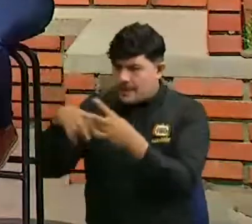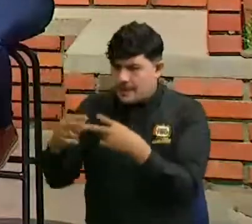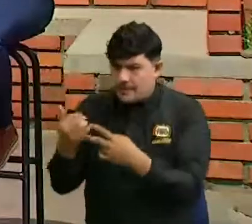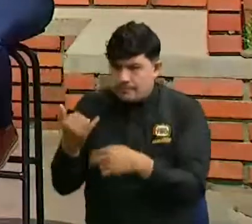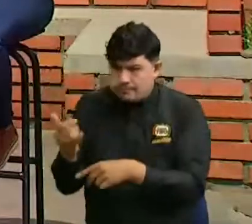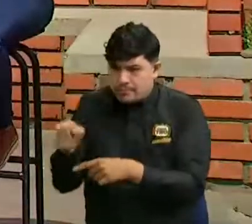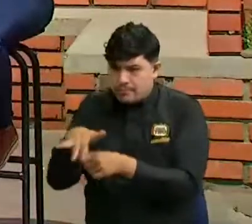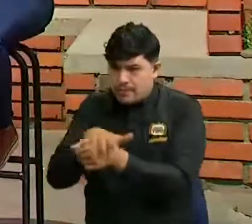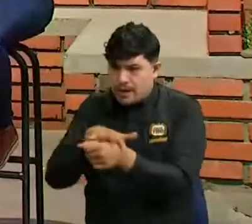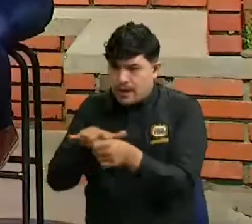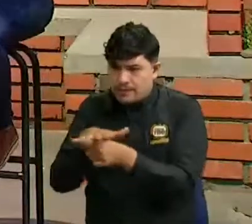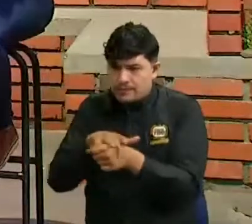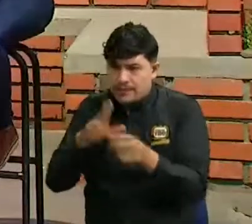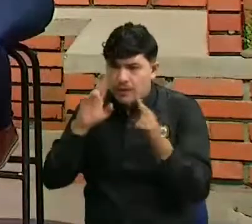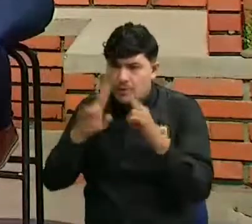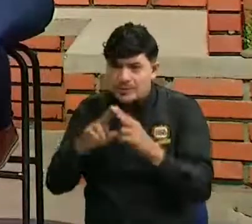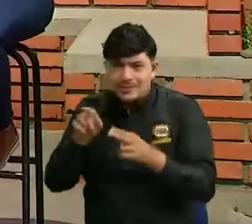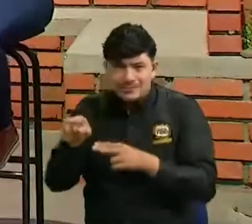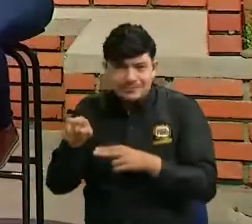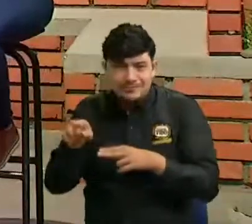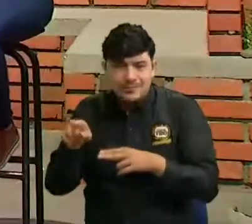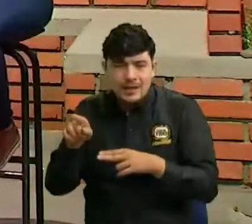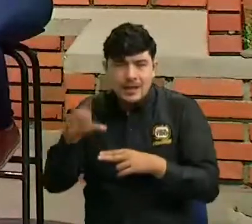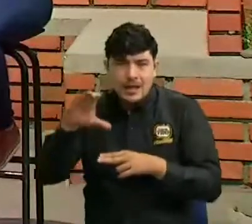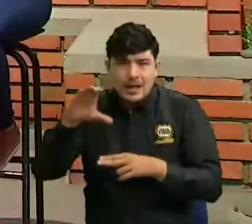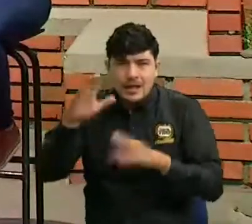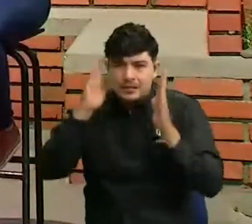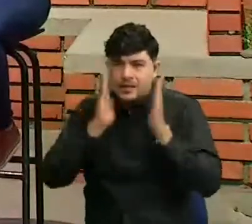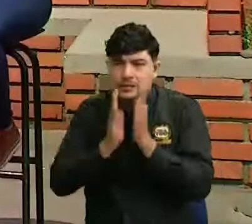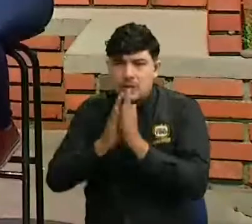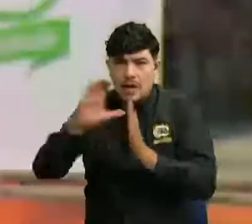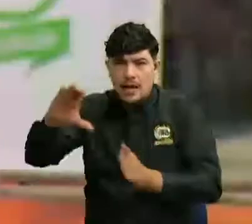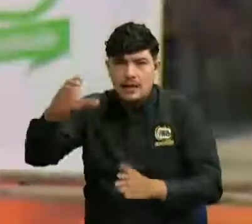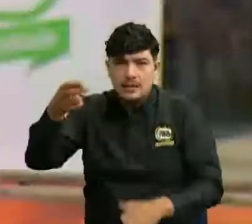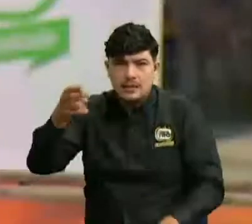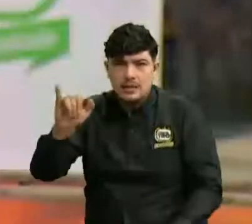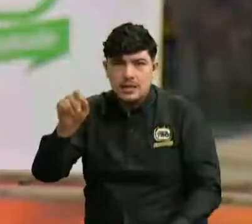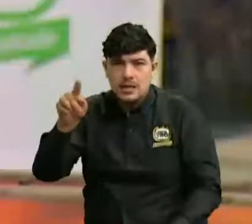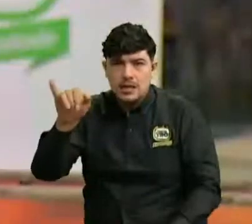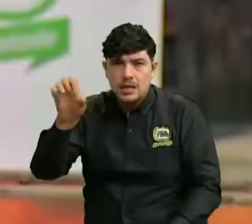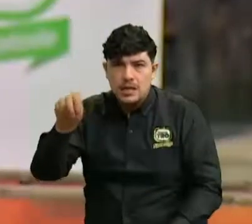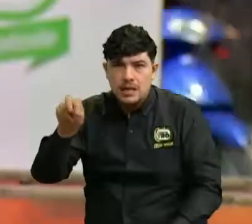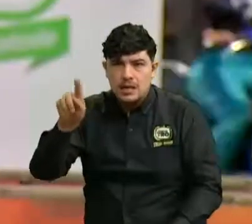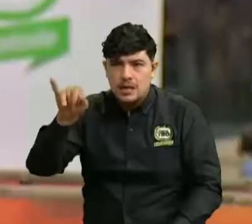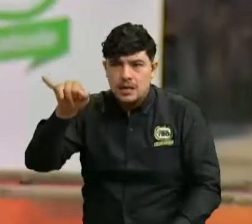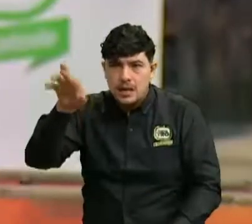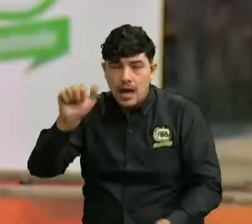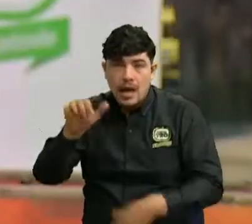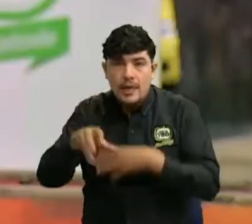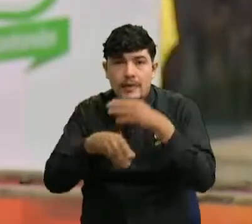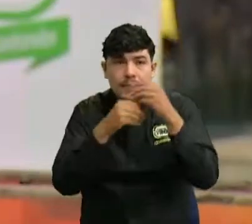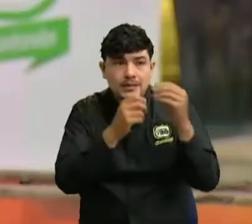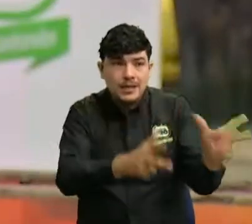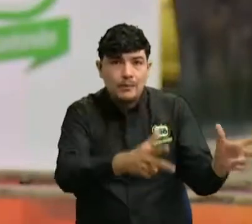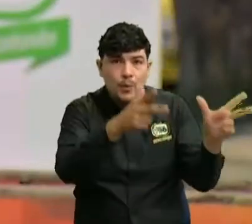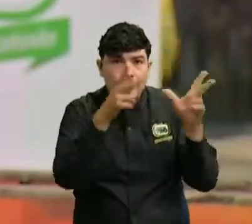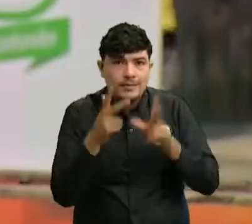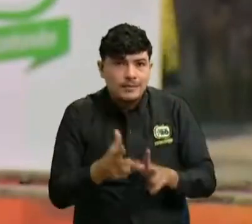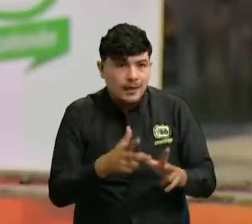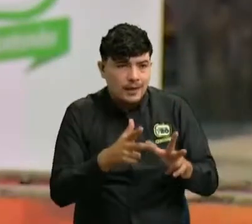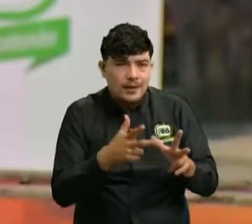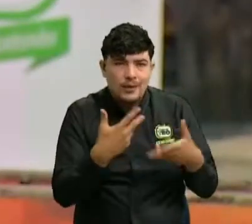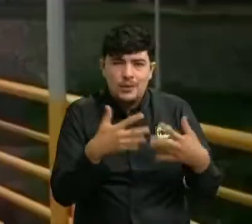Señora de Chiquinquirá y también el nuevo puente colgante en el sector de San Luis que comunica a cientos de peatones con el